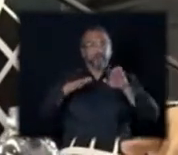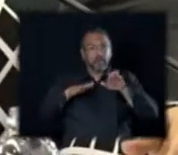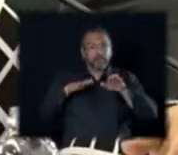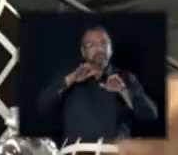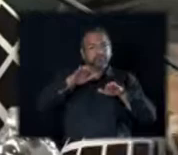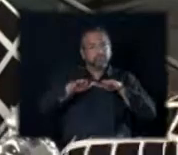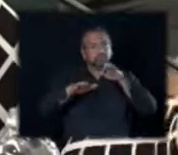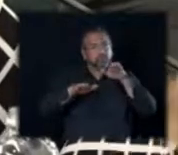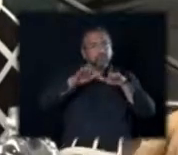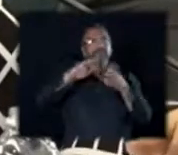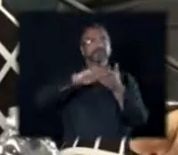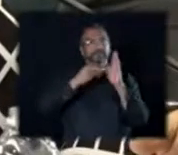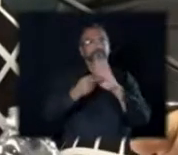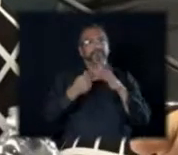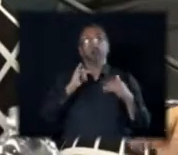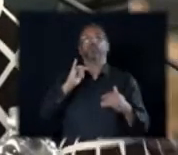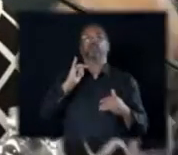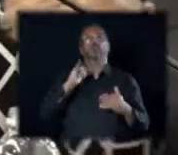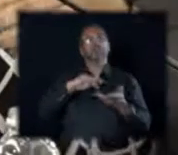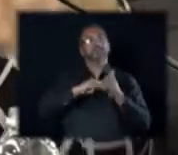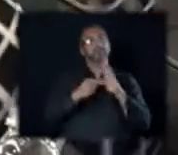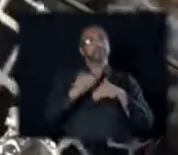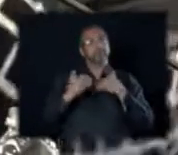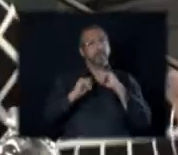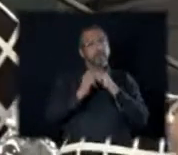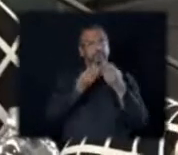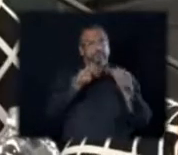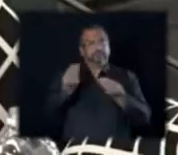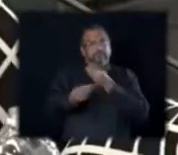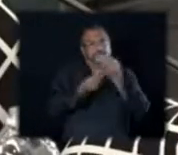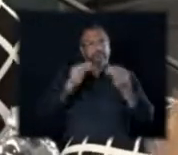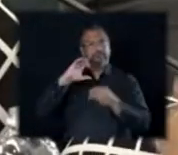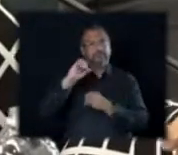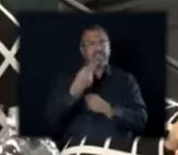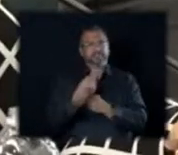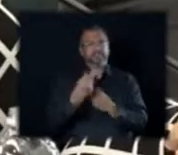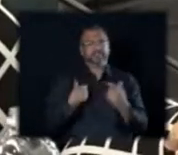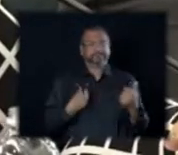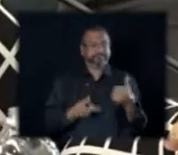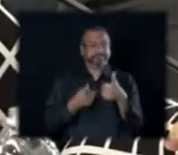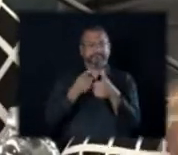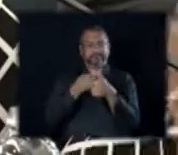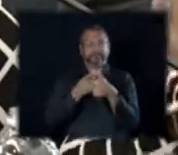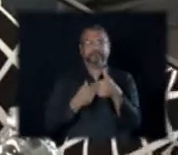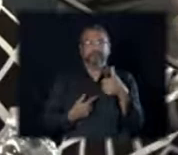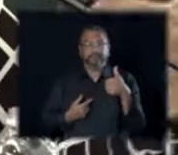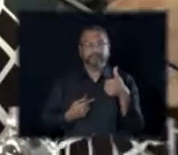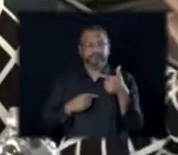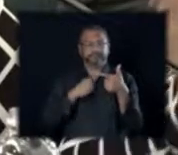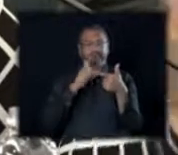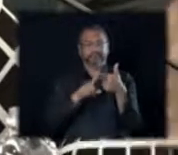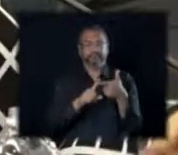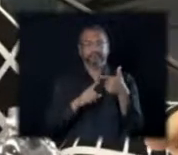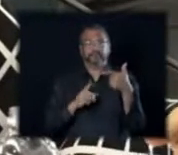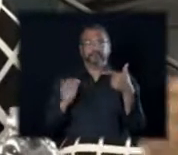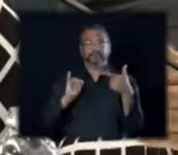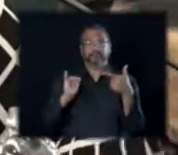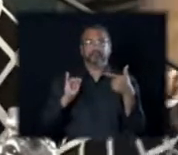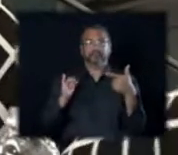Esos fueron los pasos iniciales que tomamos para mejorar el manejo de efectivo. Hubo un segundo paso que se tomó